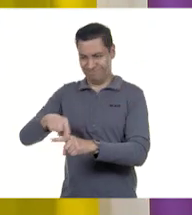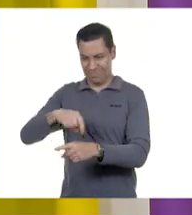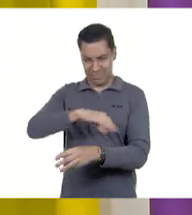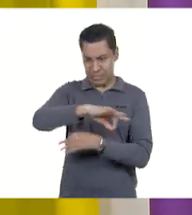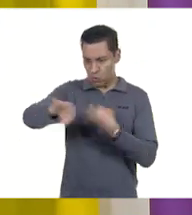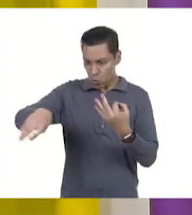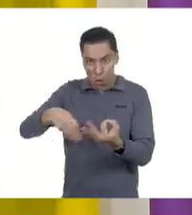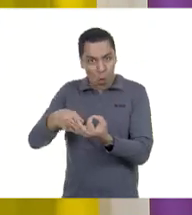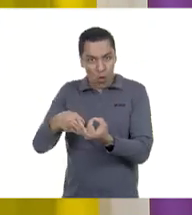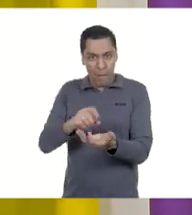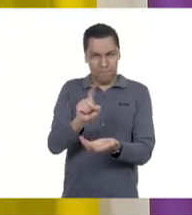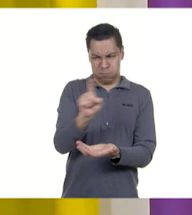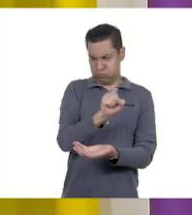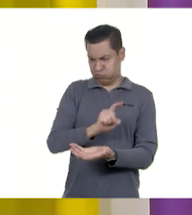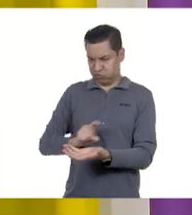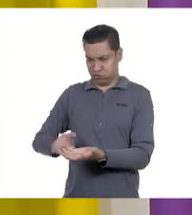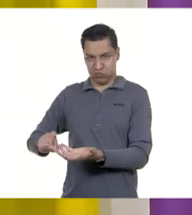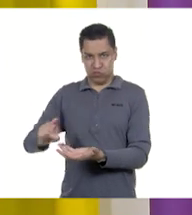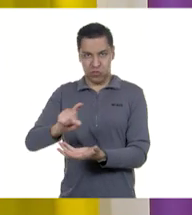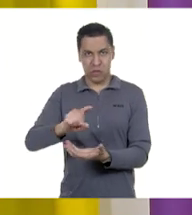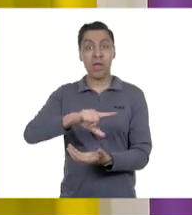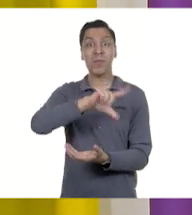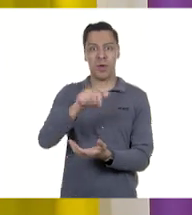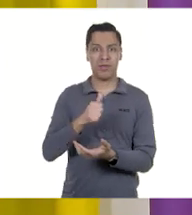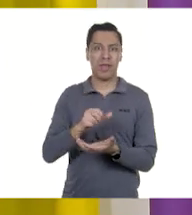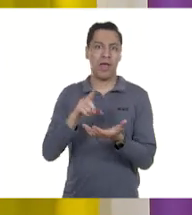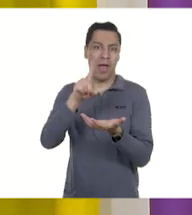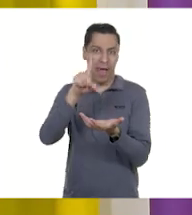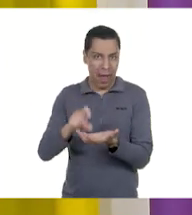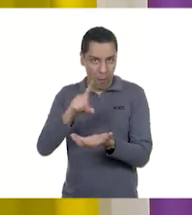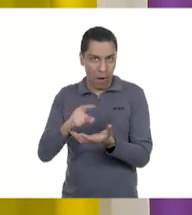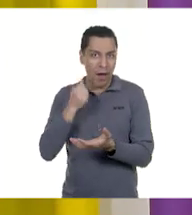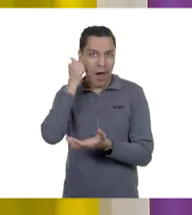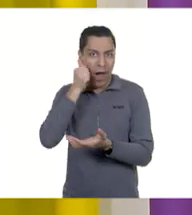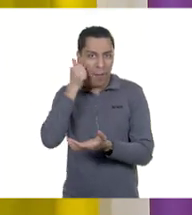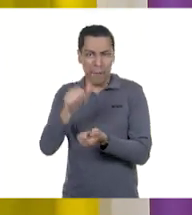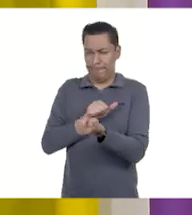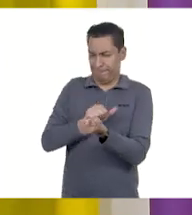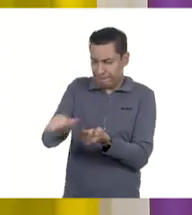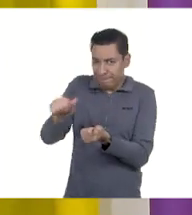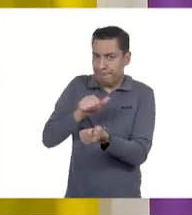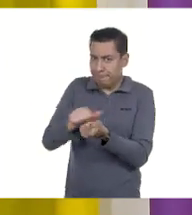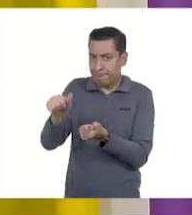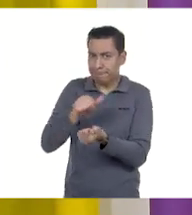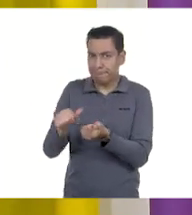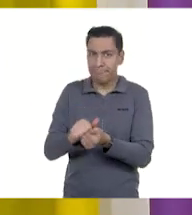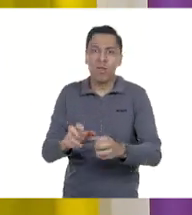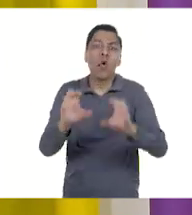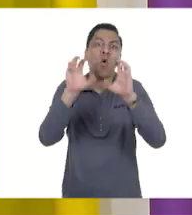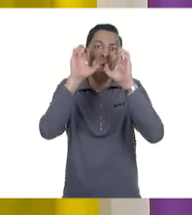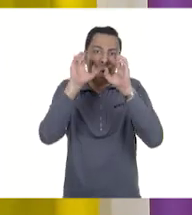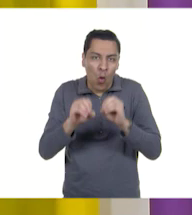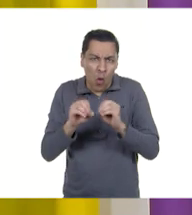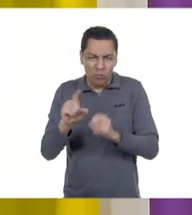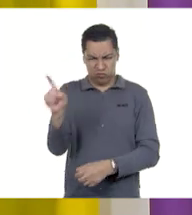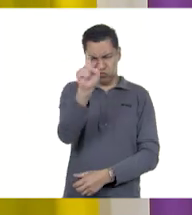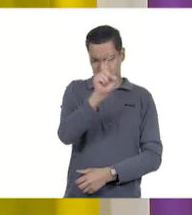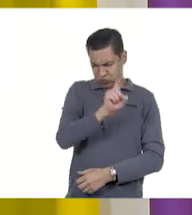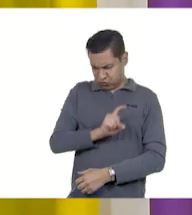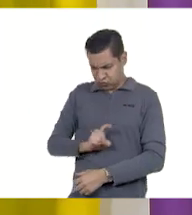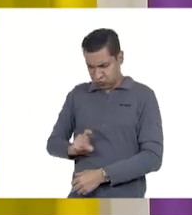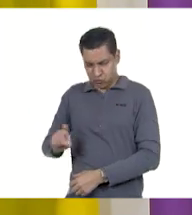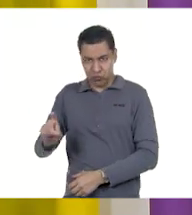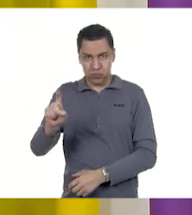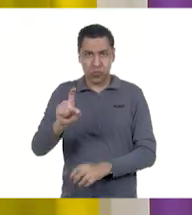Si no se pueden lavar con agua y con jabón, utilizamos algunas mezclas para poderlos desinfectar